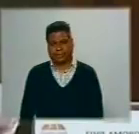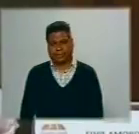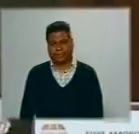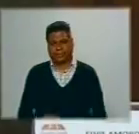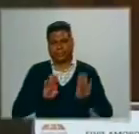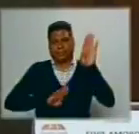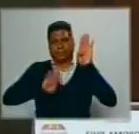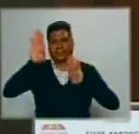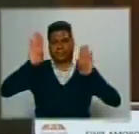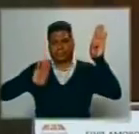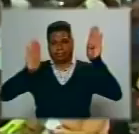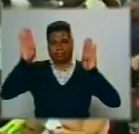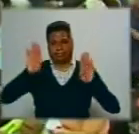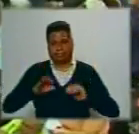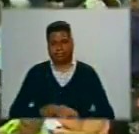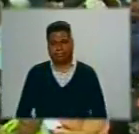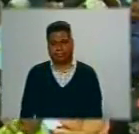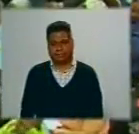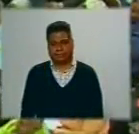En consideración.